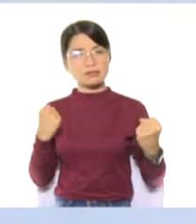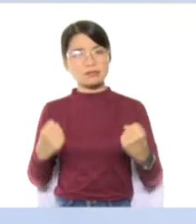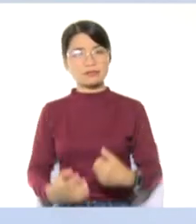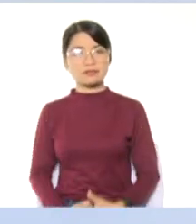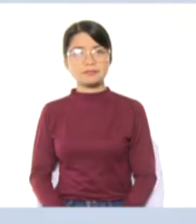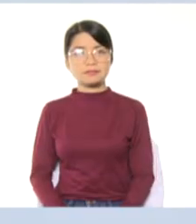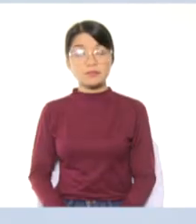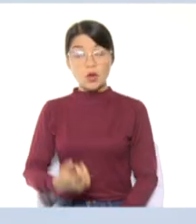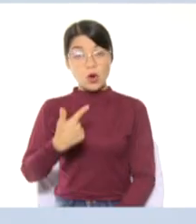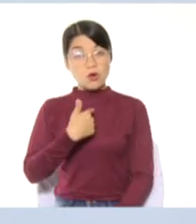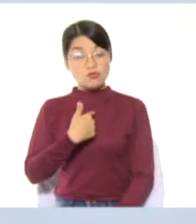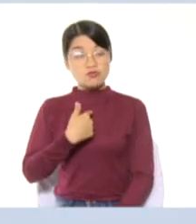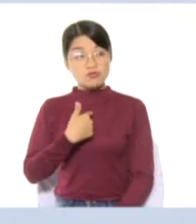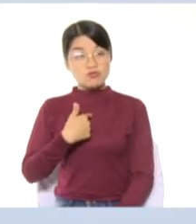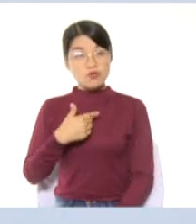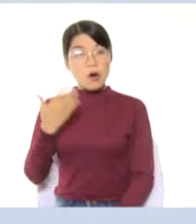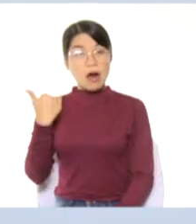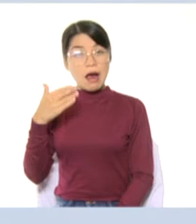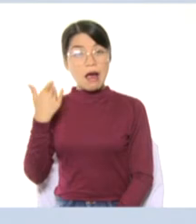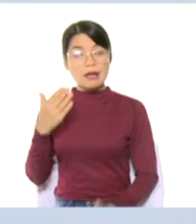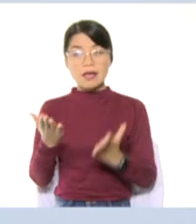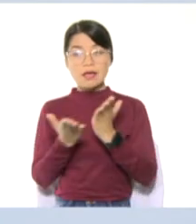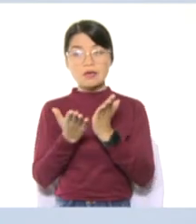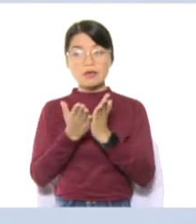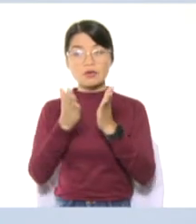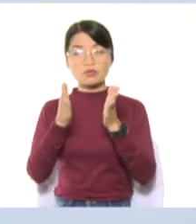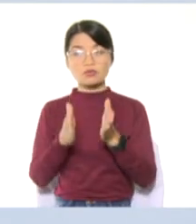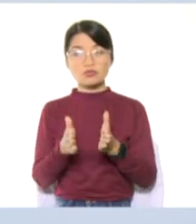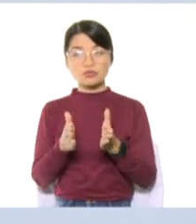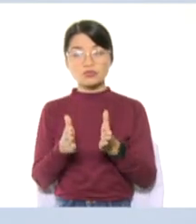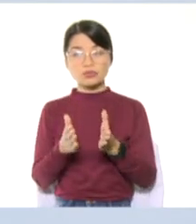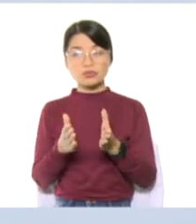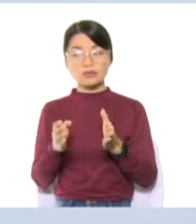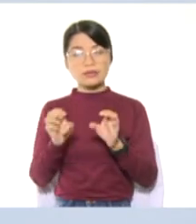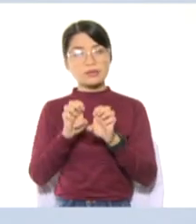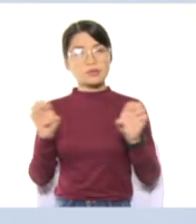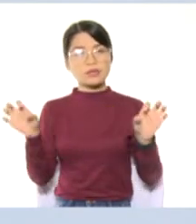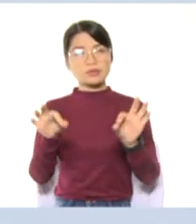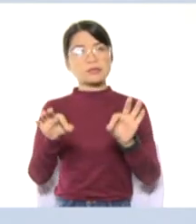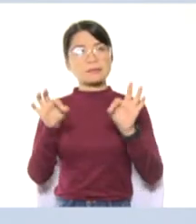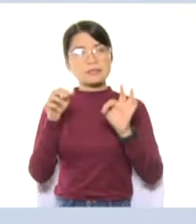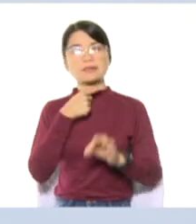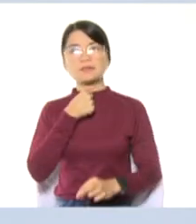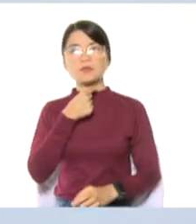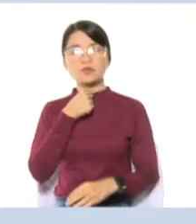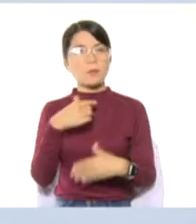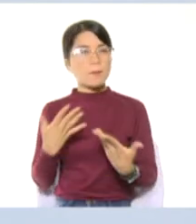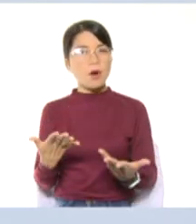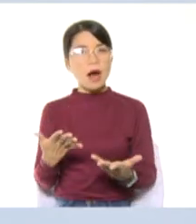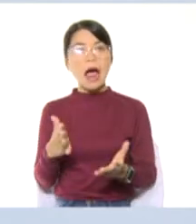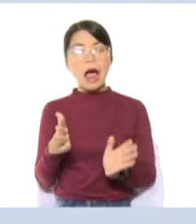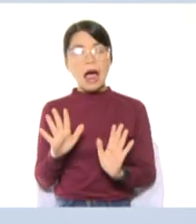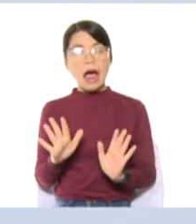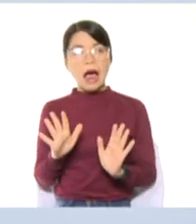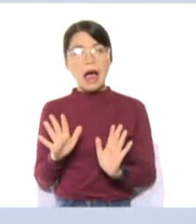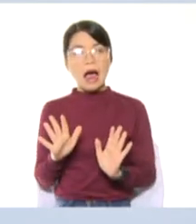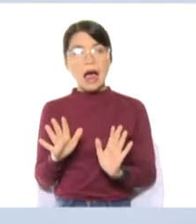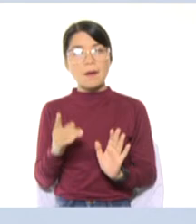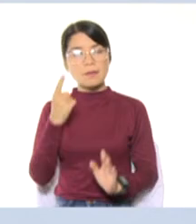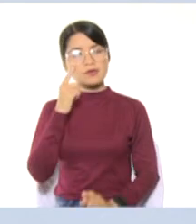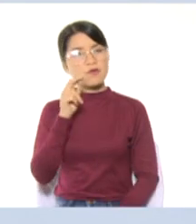especial, parte de eso fue ser partícipe de la clase de educación física, donde tenía compañeros que por alguna